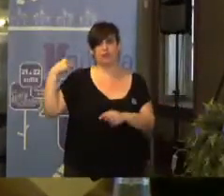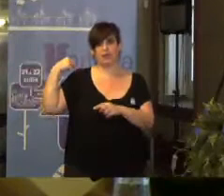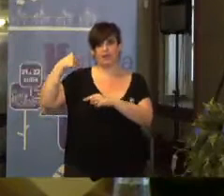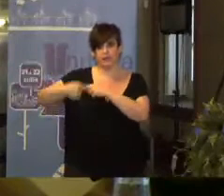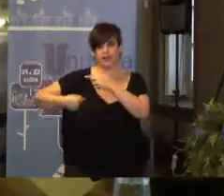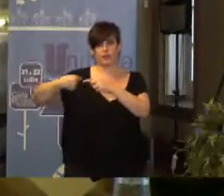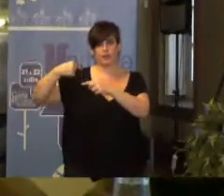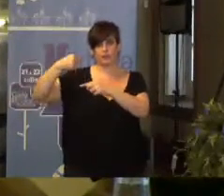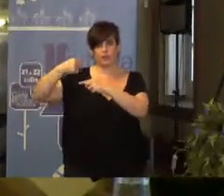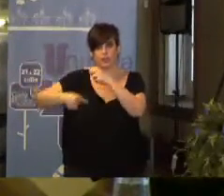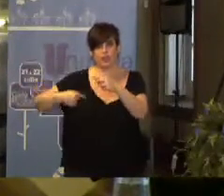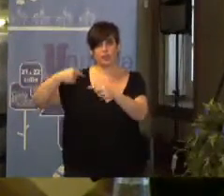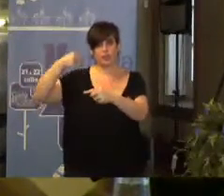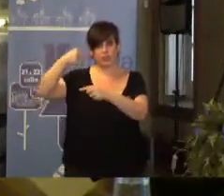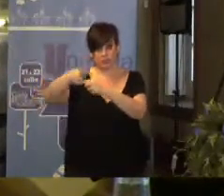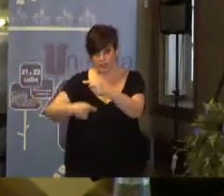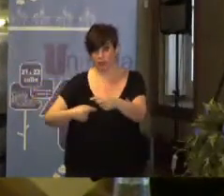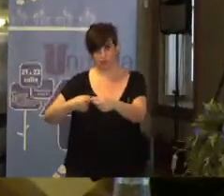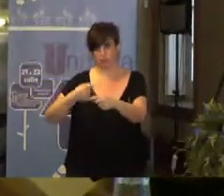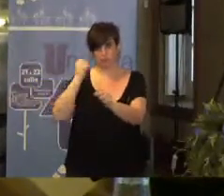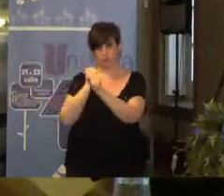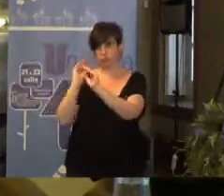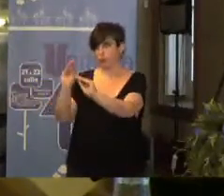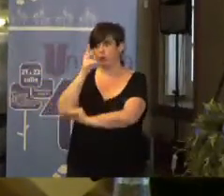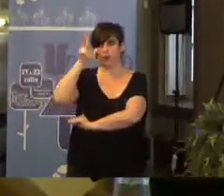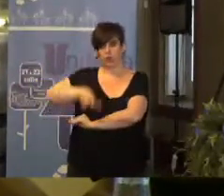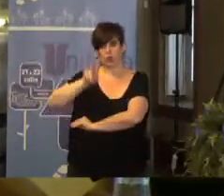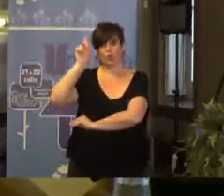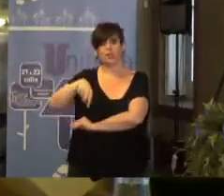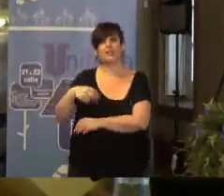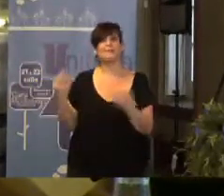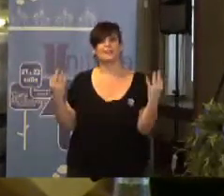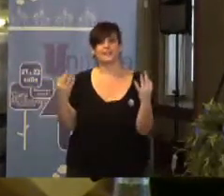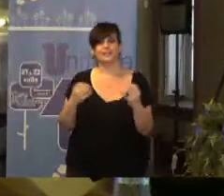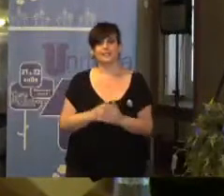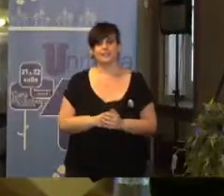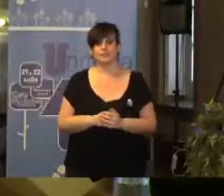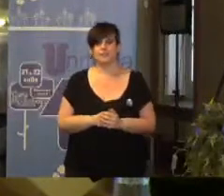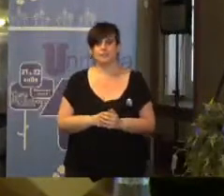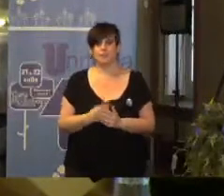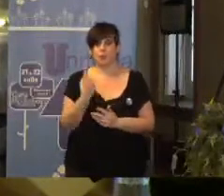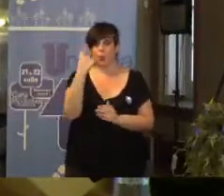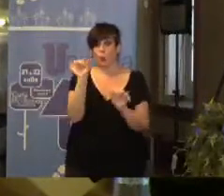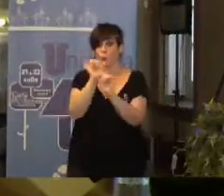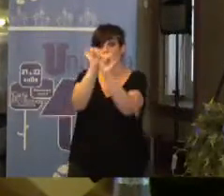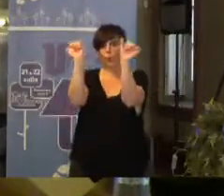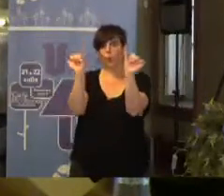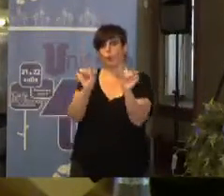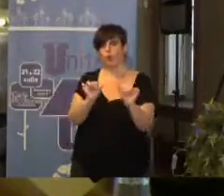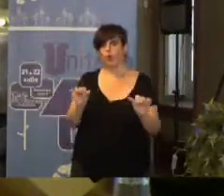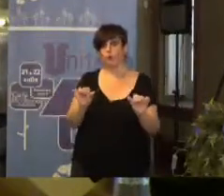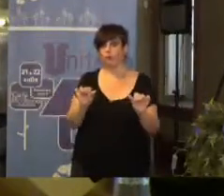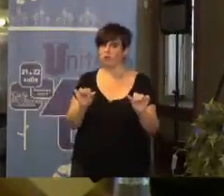temos que recoñecer todo o traballo mesmo, un xeito de facer un camiño o